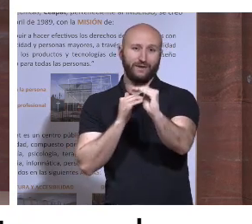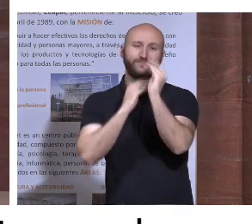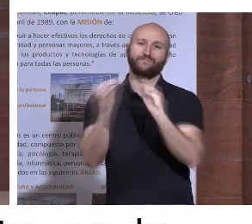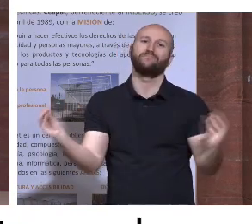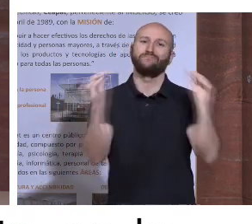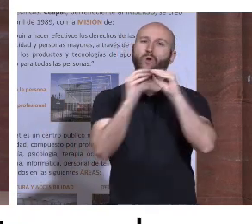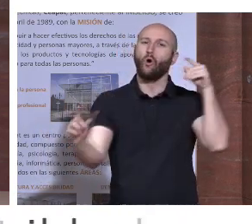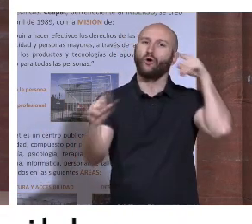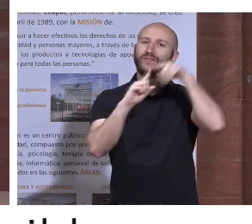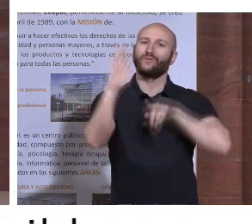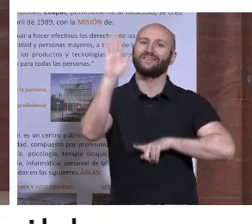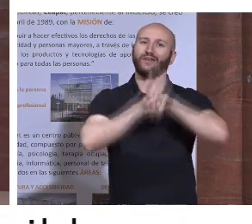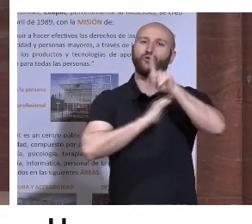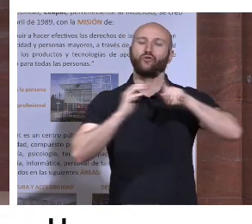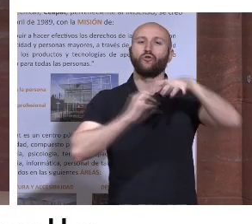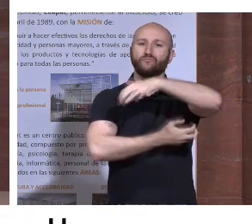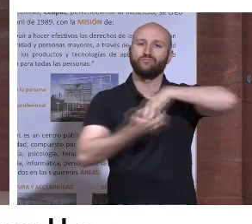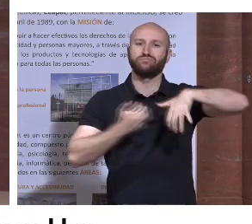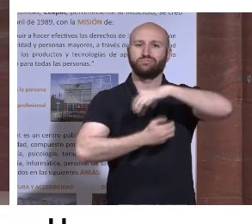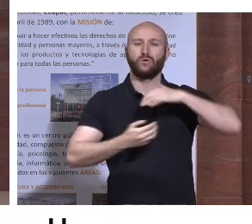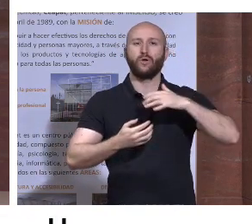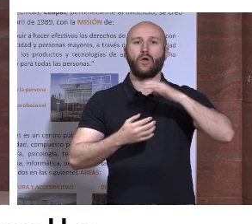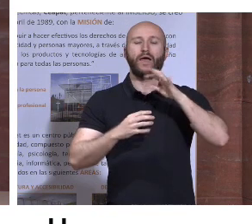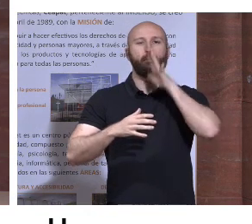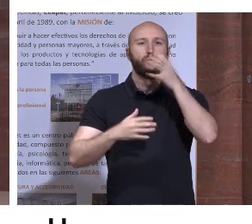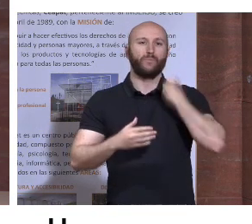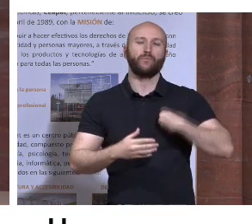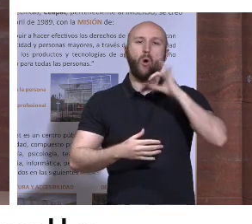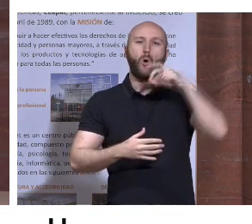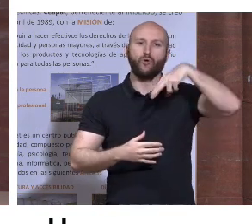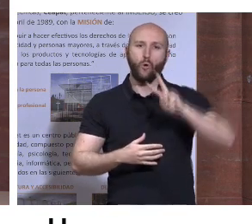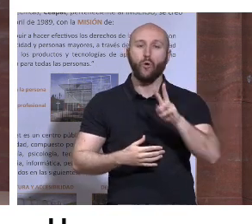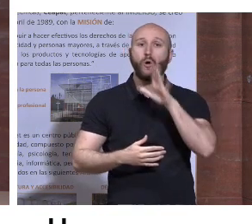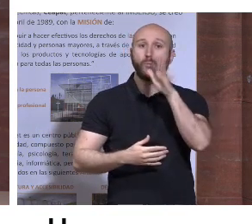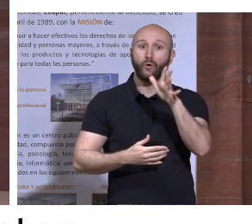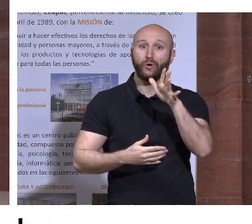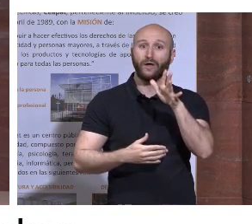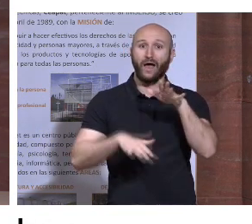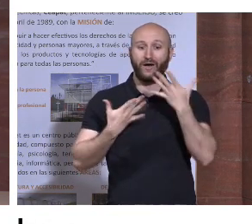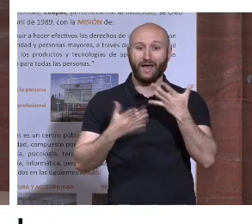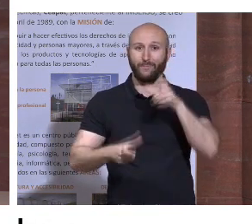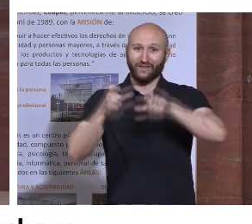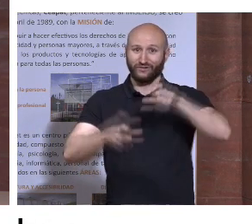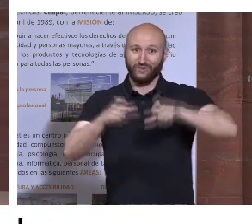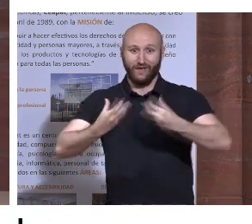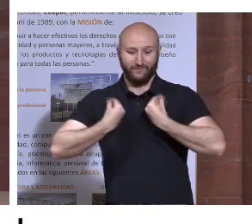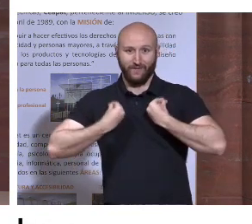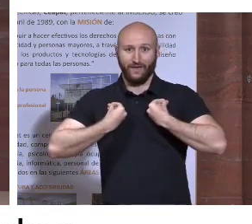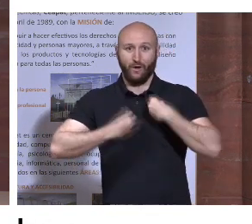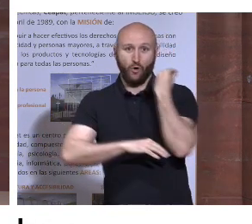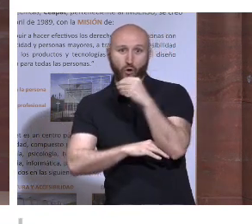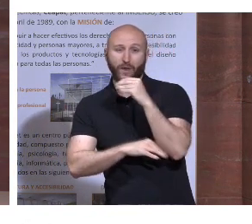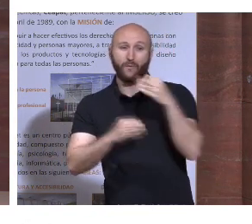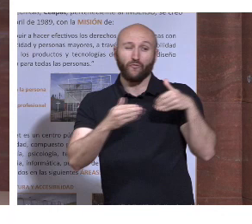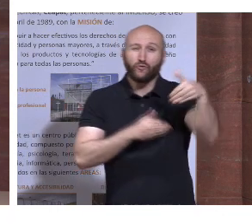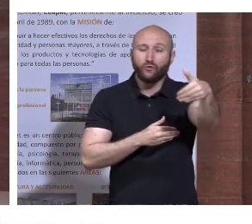los Objetivos de Desarrollo Sostenible, ODS, de Naciones Unidas, porque las generaciones presente y venidera tienen derecho a disfrutar